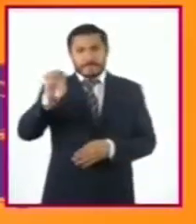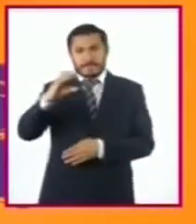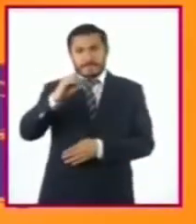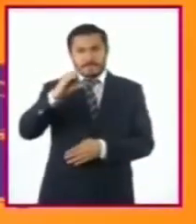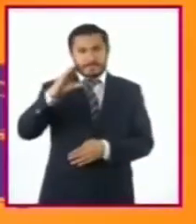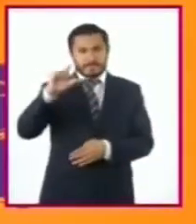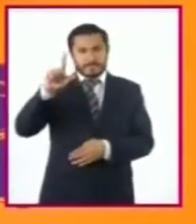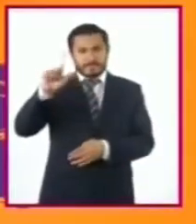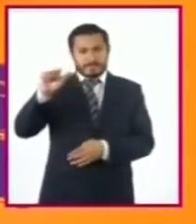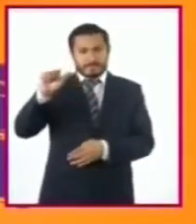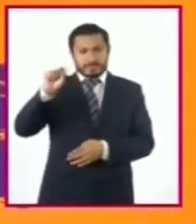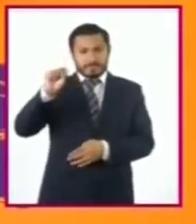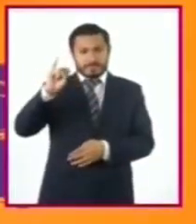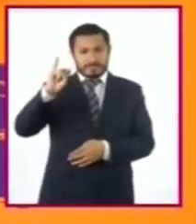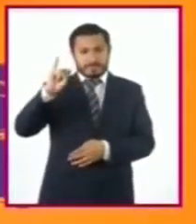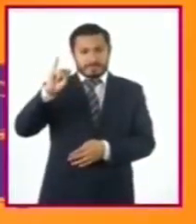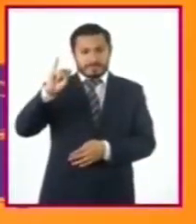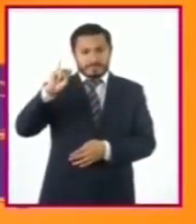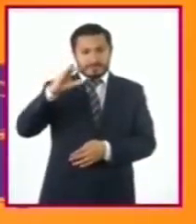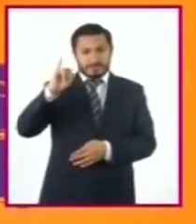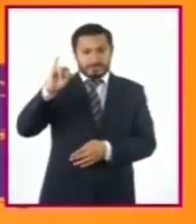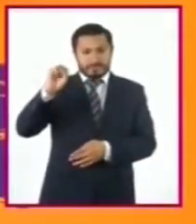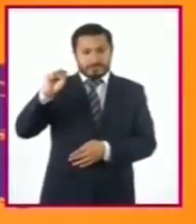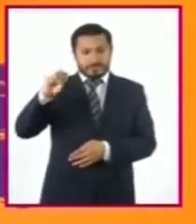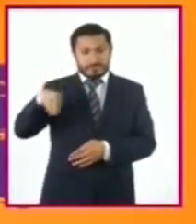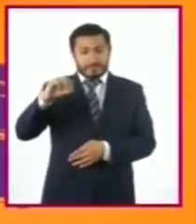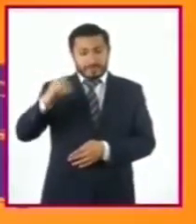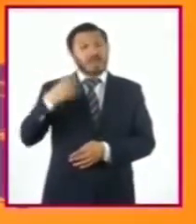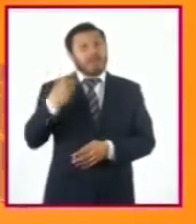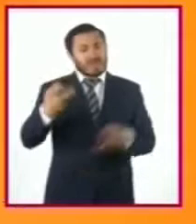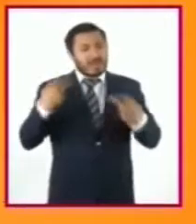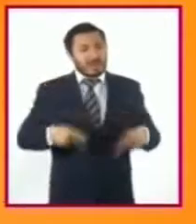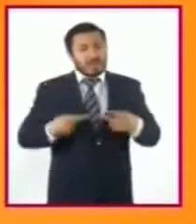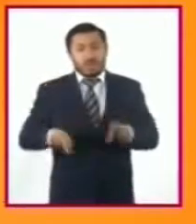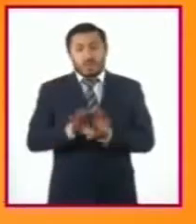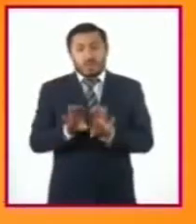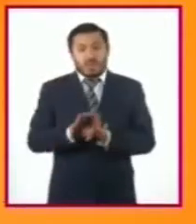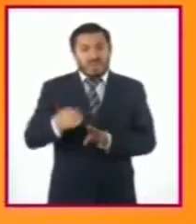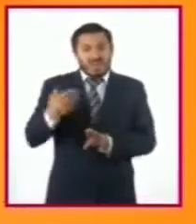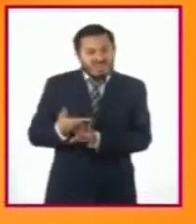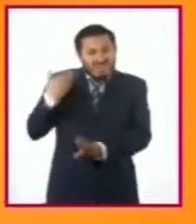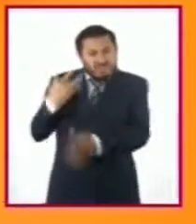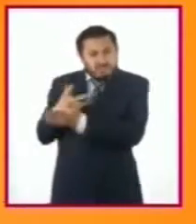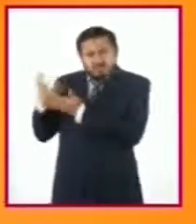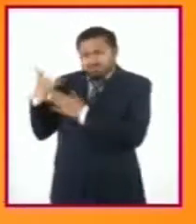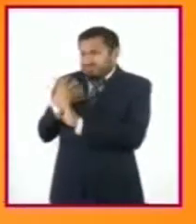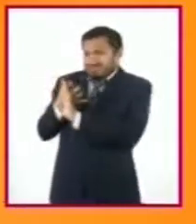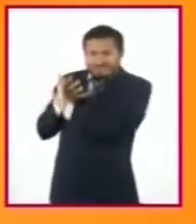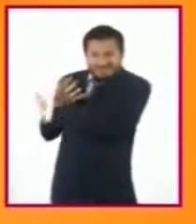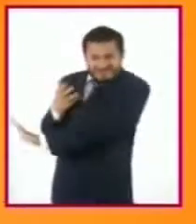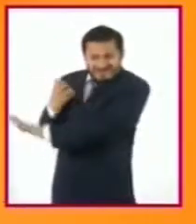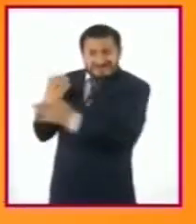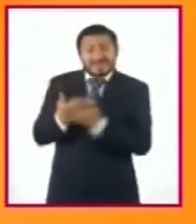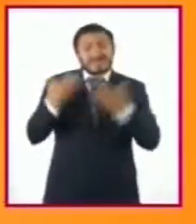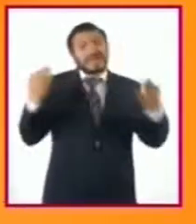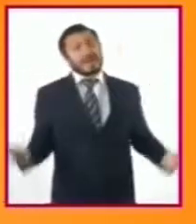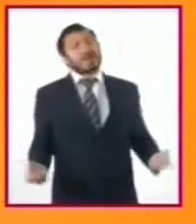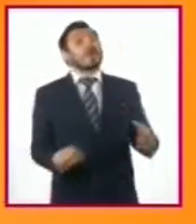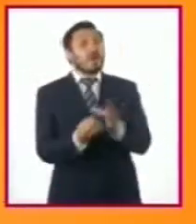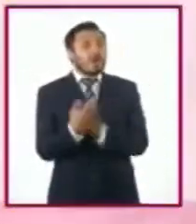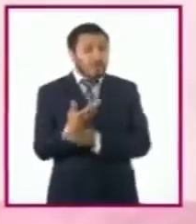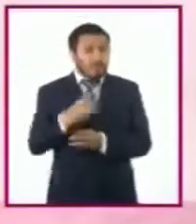autores cuyas obras se inscriben en esta corriente rechazaron los excesos del barroco y retomaron los preceptos de la época